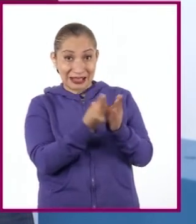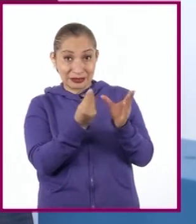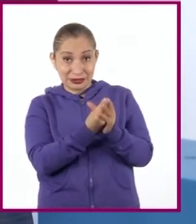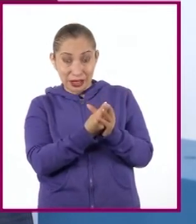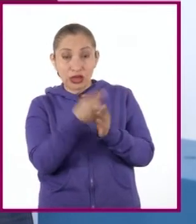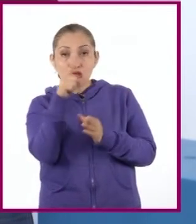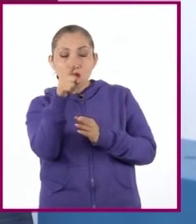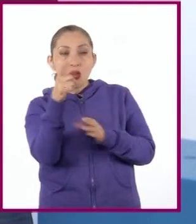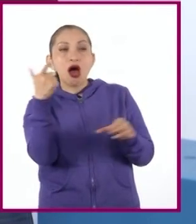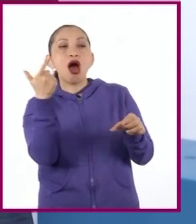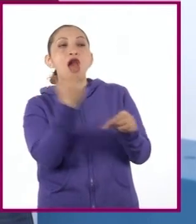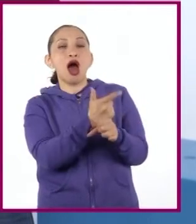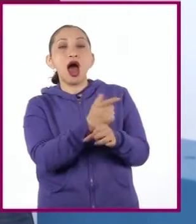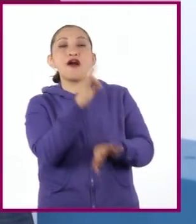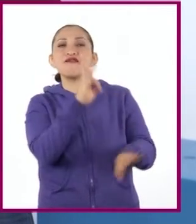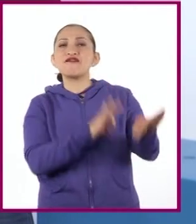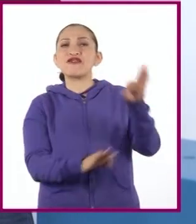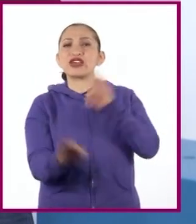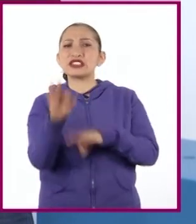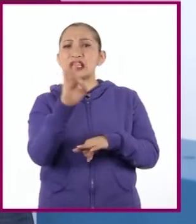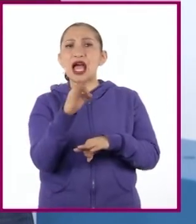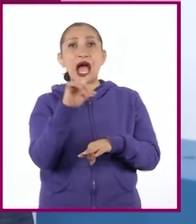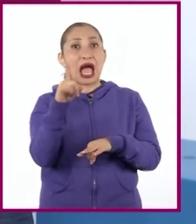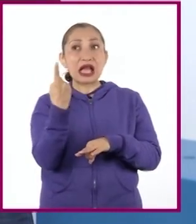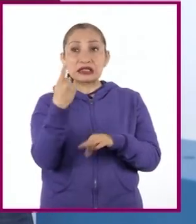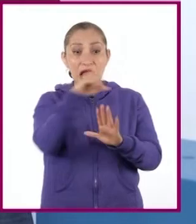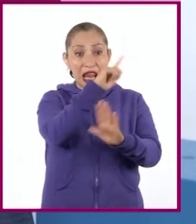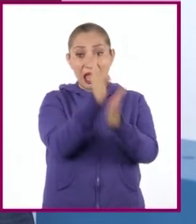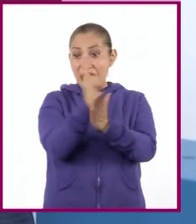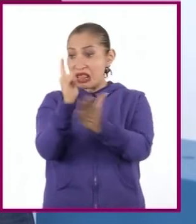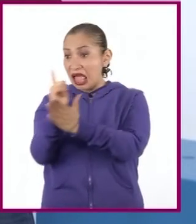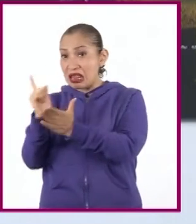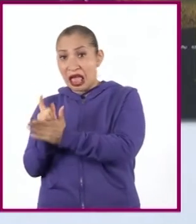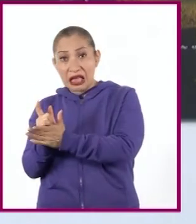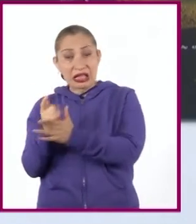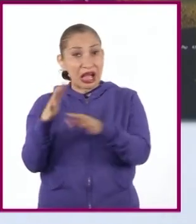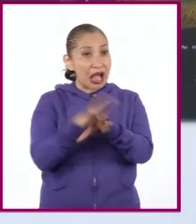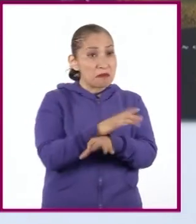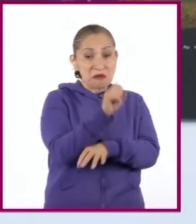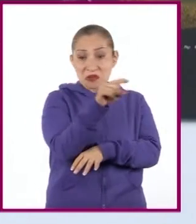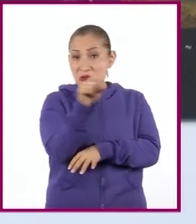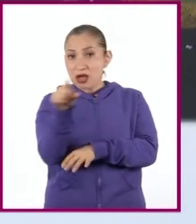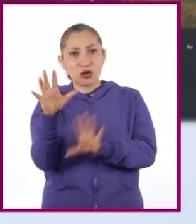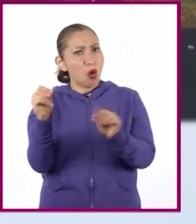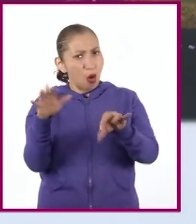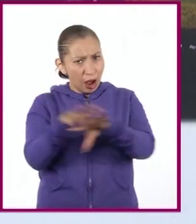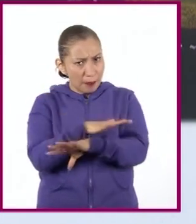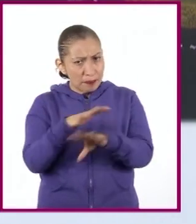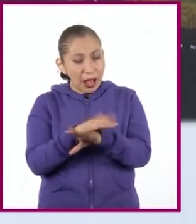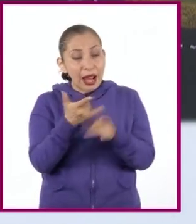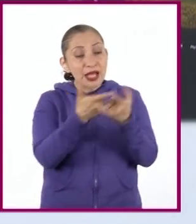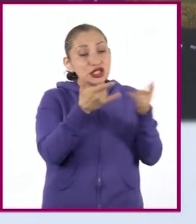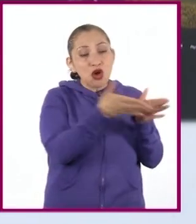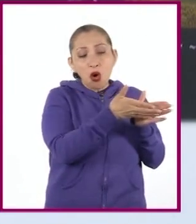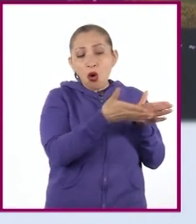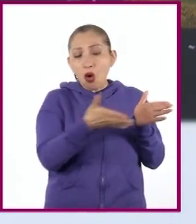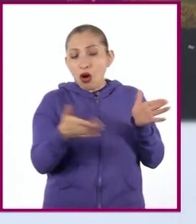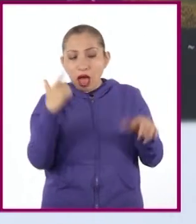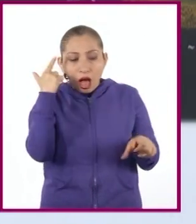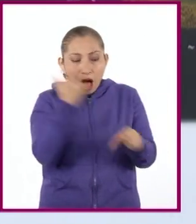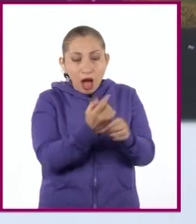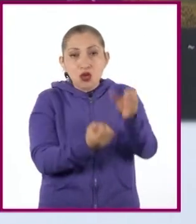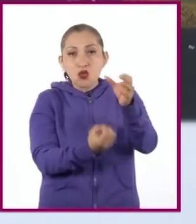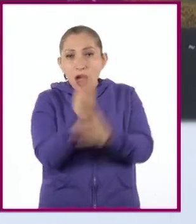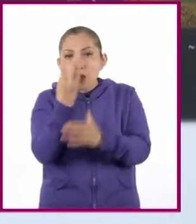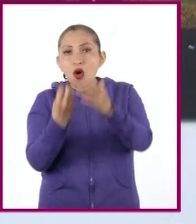sesión vean que la física no está compuesta por leyes que no cambian. A lo largo de la historia se han descubierto